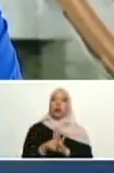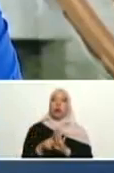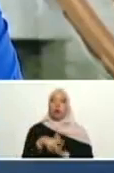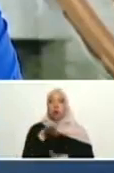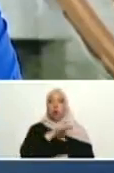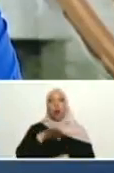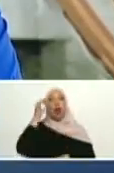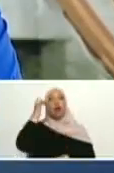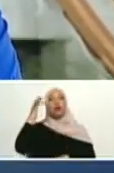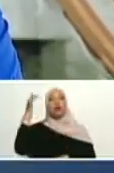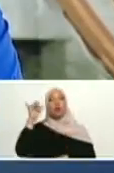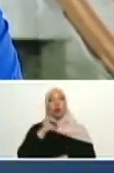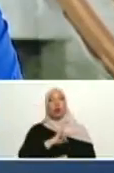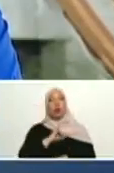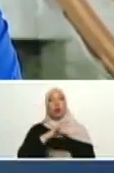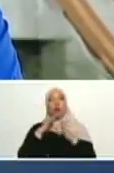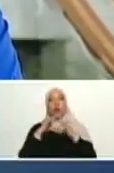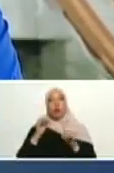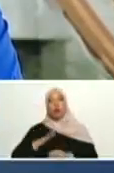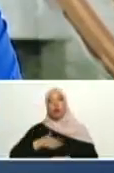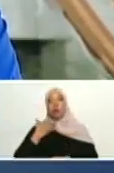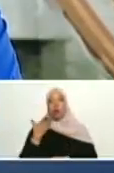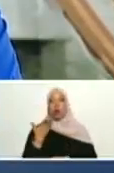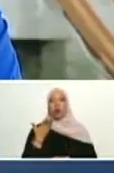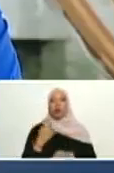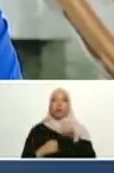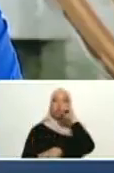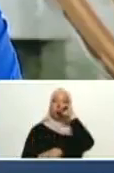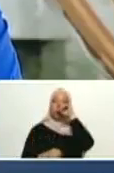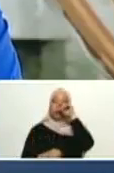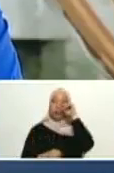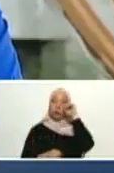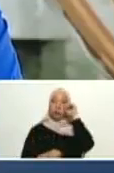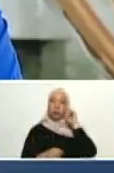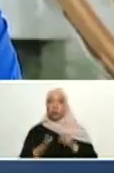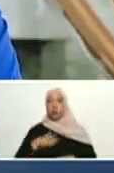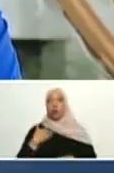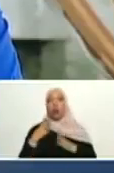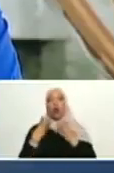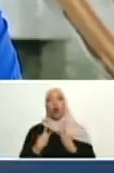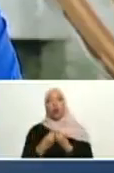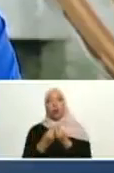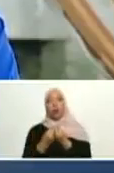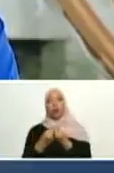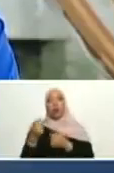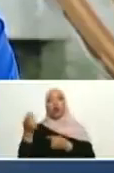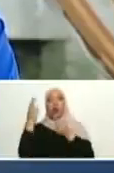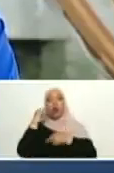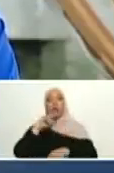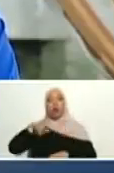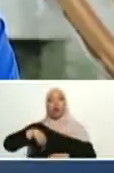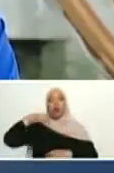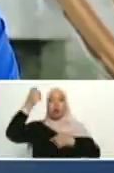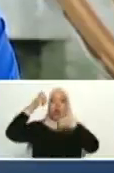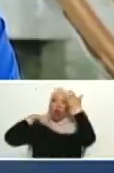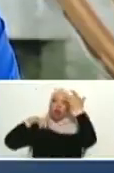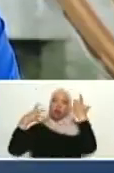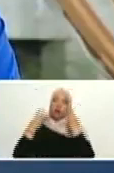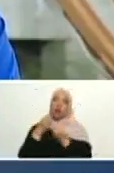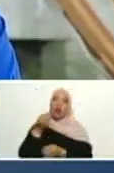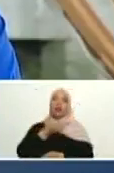sueños, todo es posible en la vida. Acompañamos con lealtad a nuestro comandante Hugo Chávez